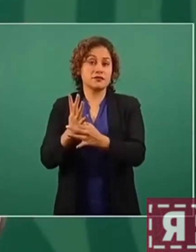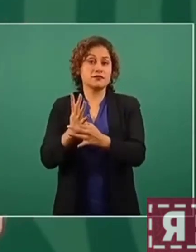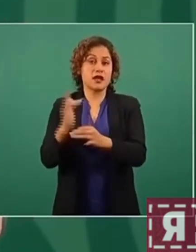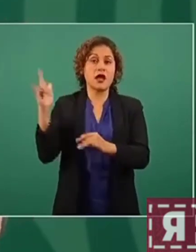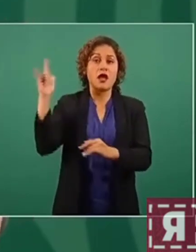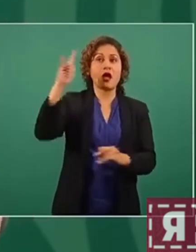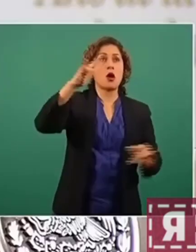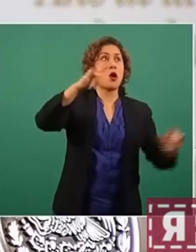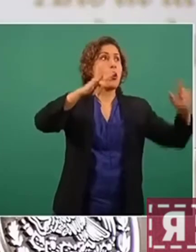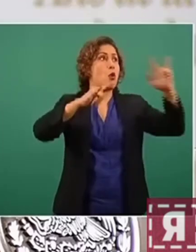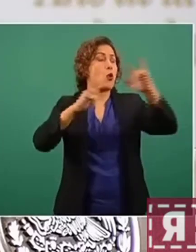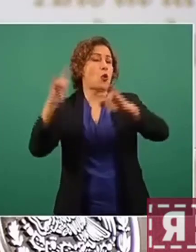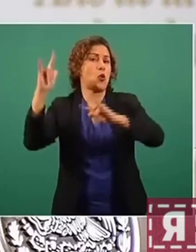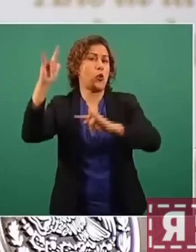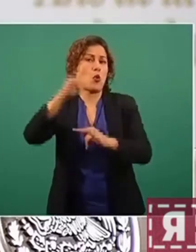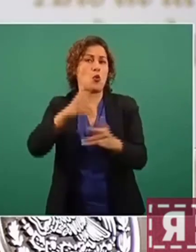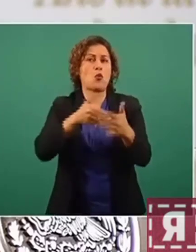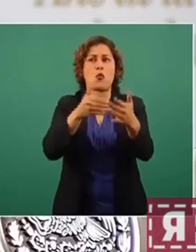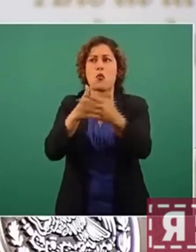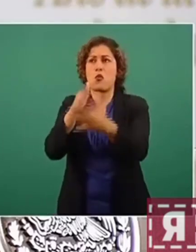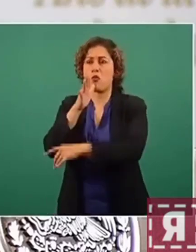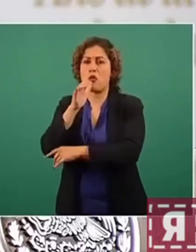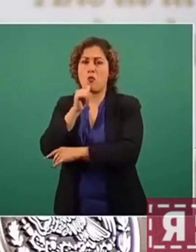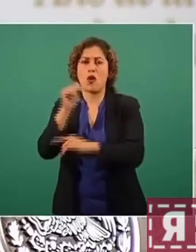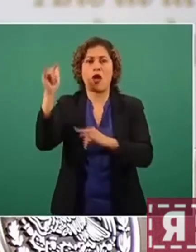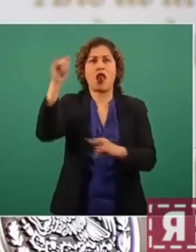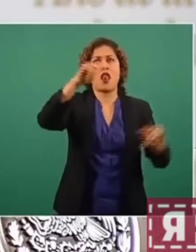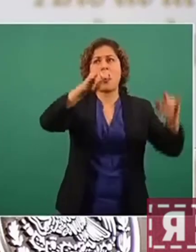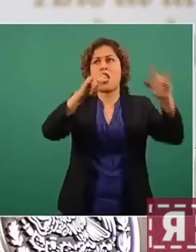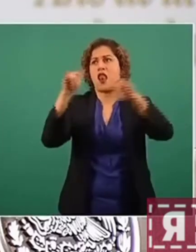aérea, interferencia en el espacio aéreo.